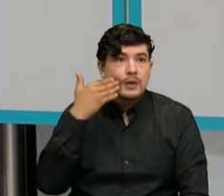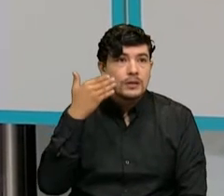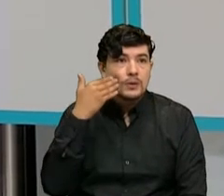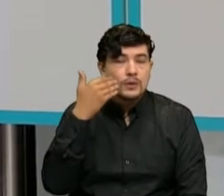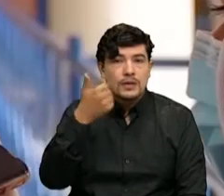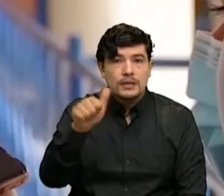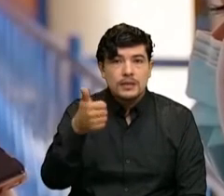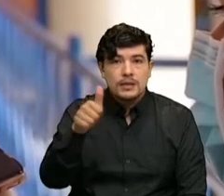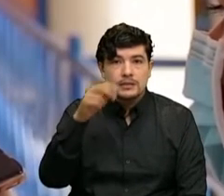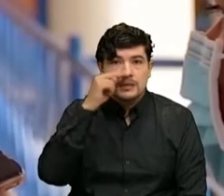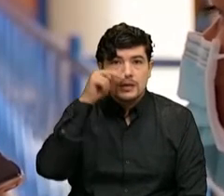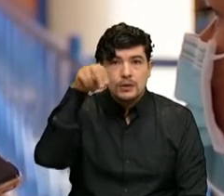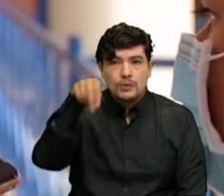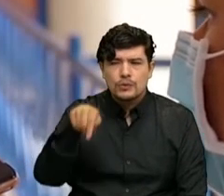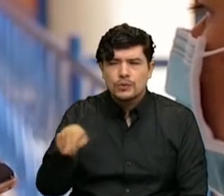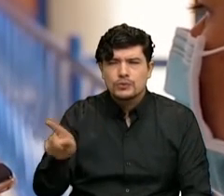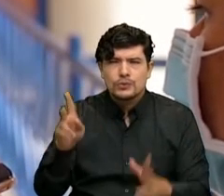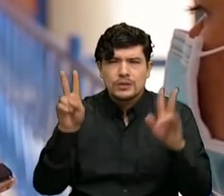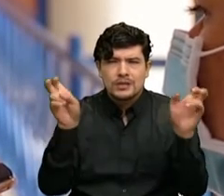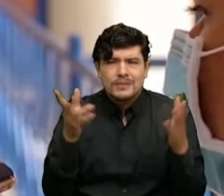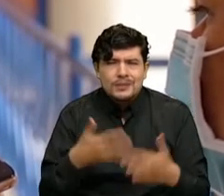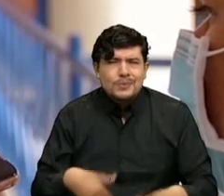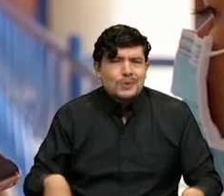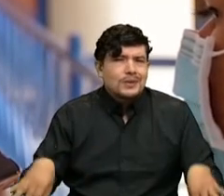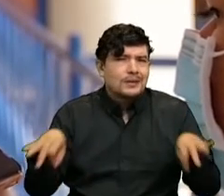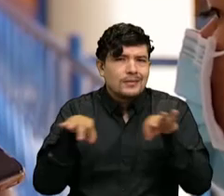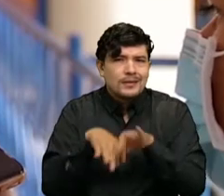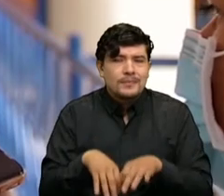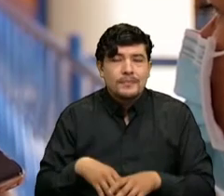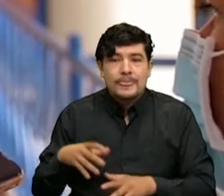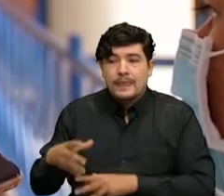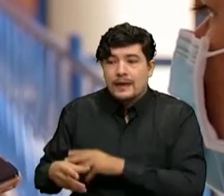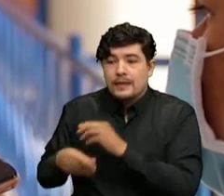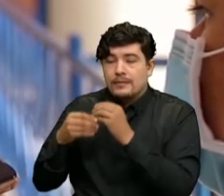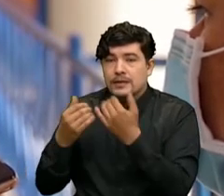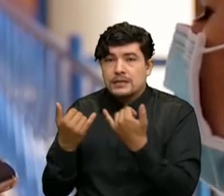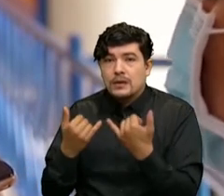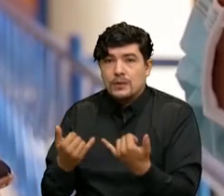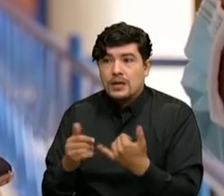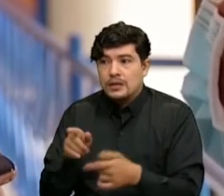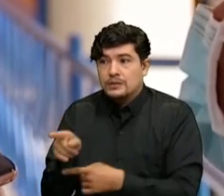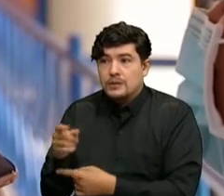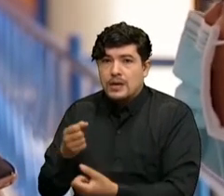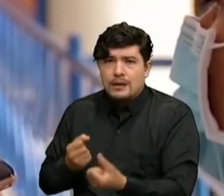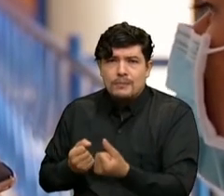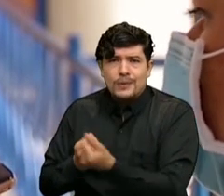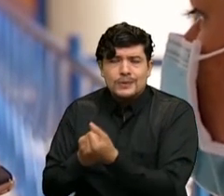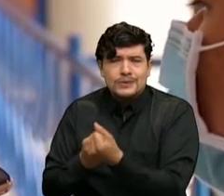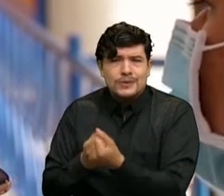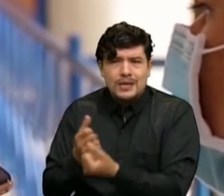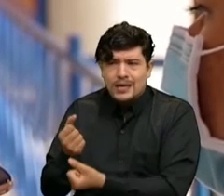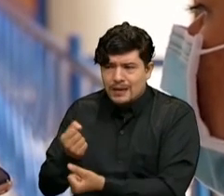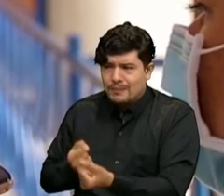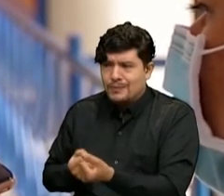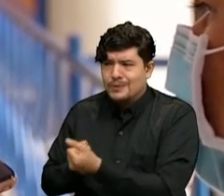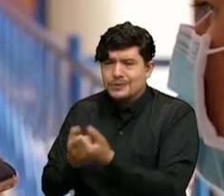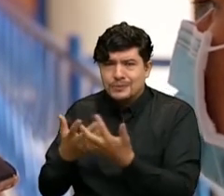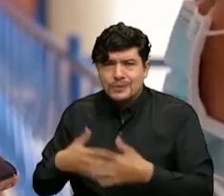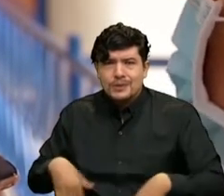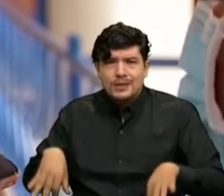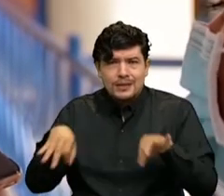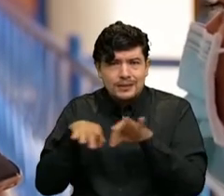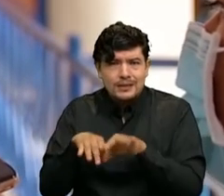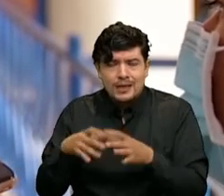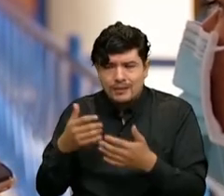de junio, es muy importante. Y estamos contando con unos apoyos casi que personalizados para aclarar las